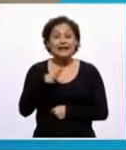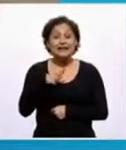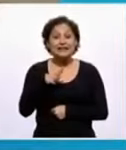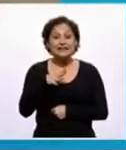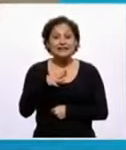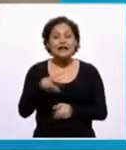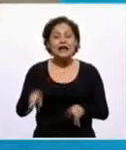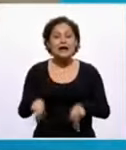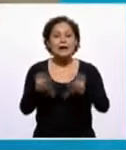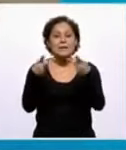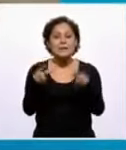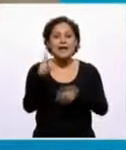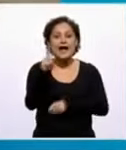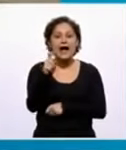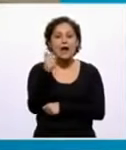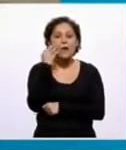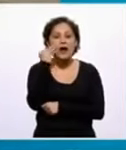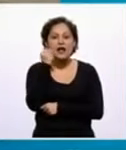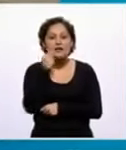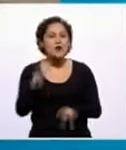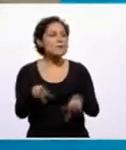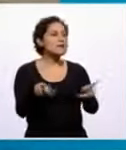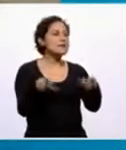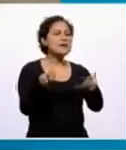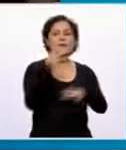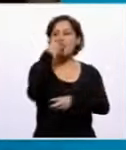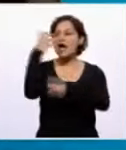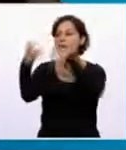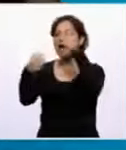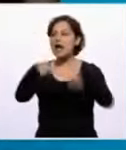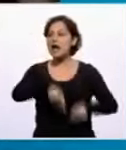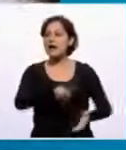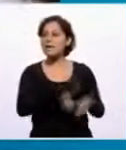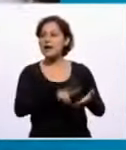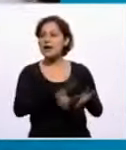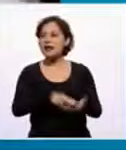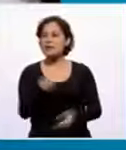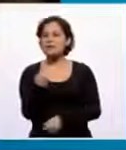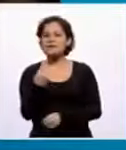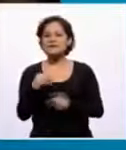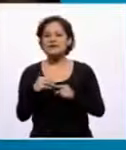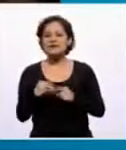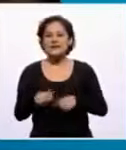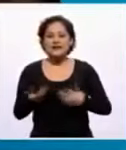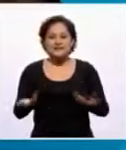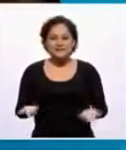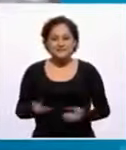limonada. ¿Quién me quiere comprar limonada? 25 centavos.